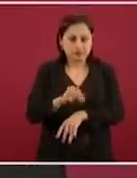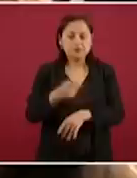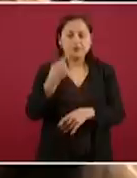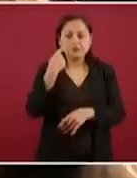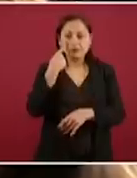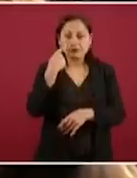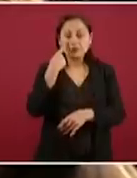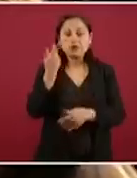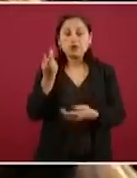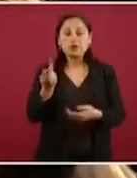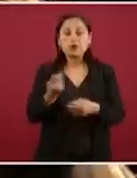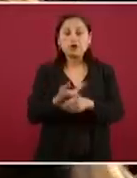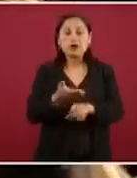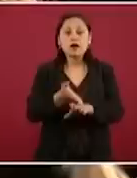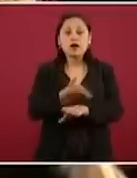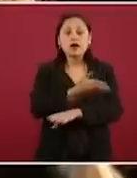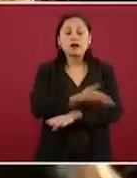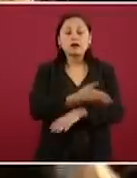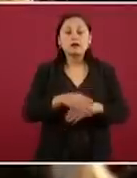de